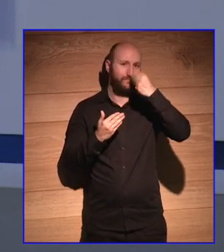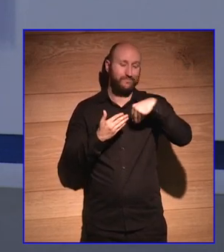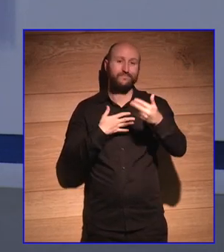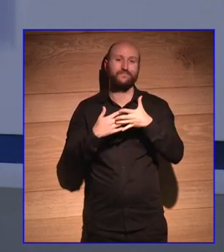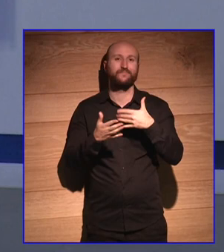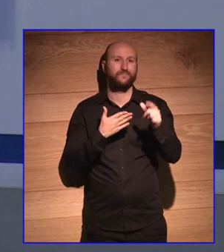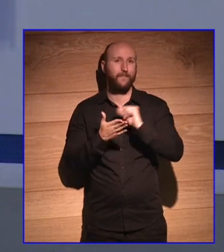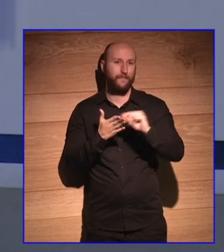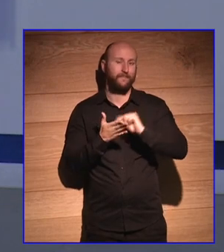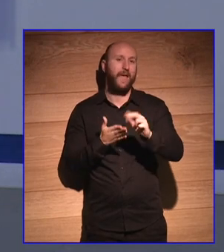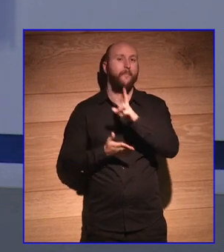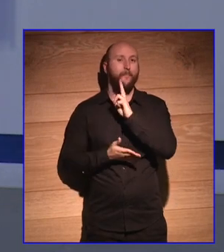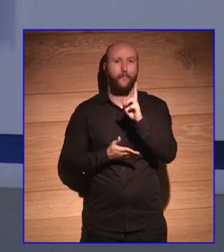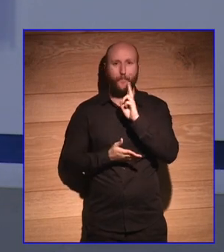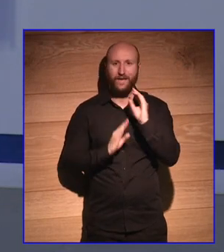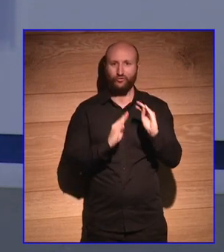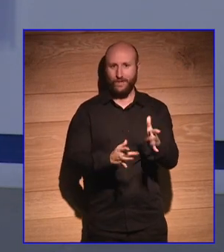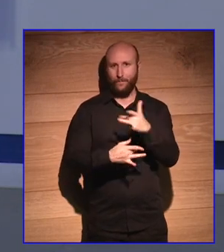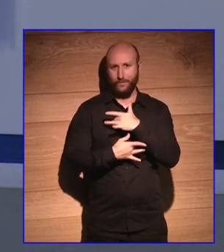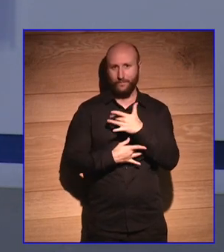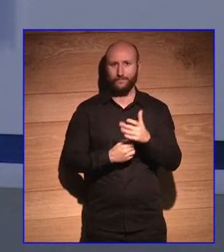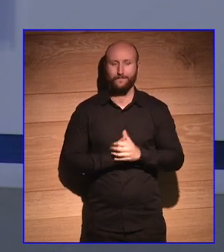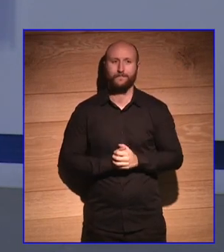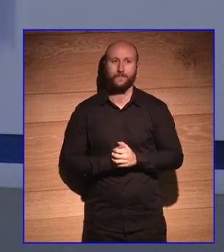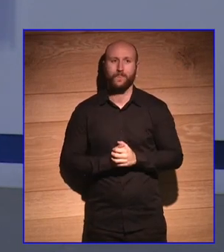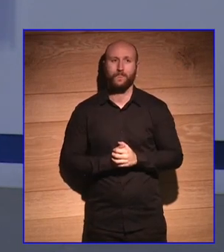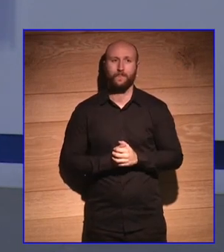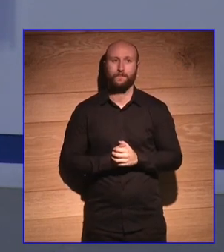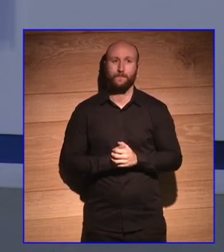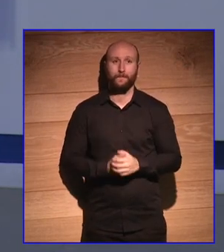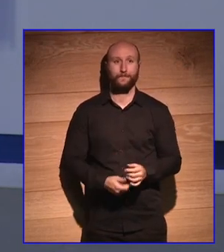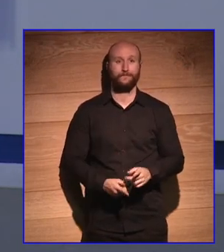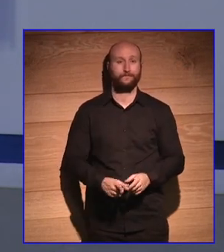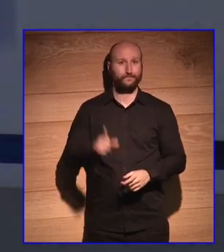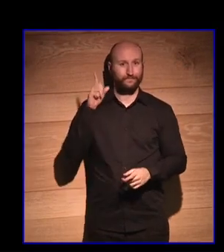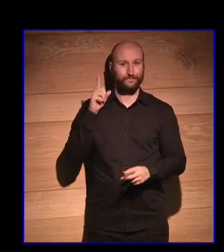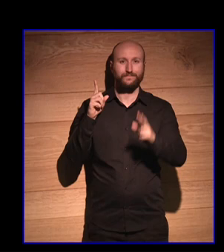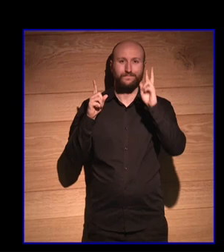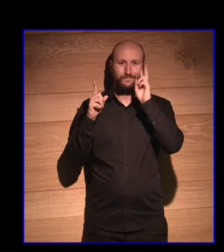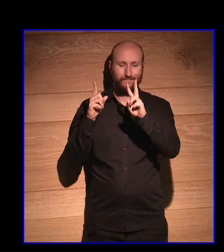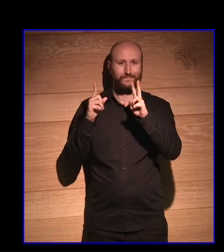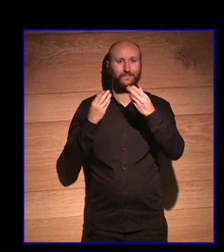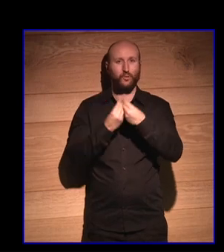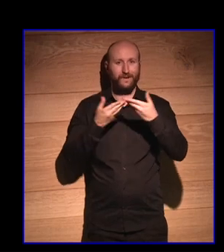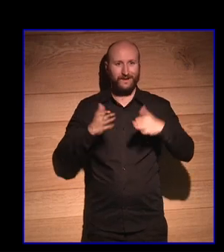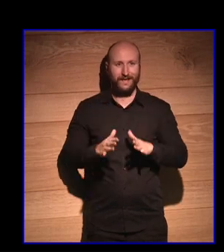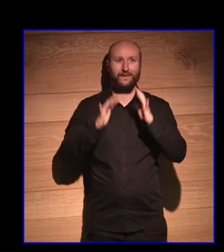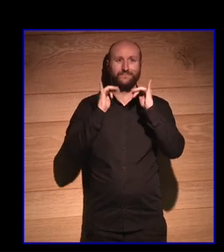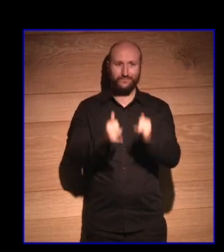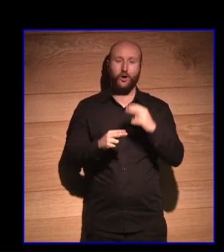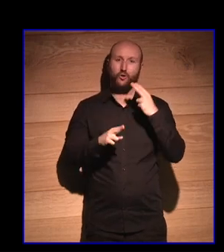por la propia madre de maría de pablos manuela a la que vemos en la imagen junto a su hija recién llegadas a romà